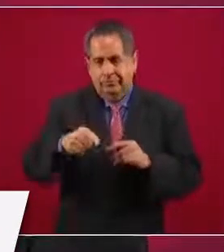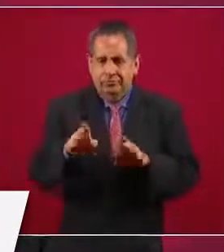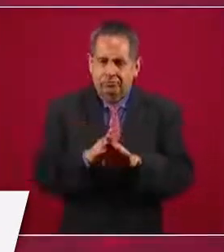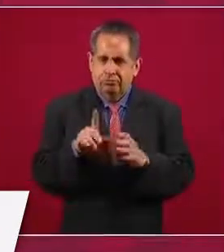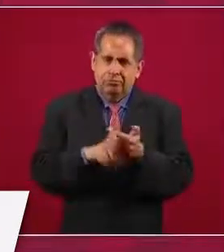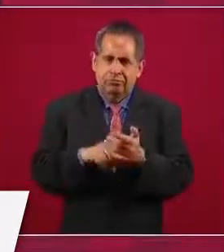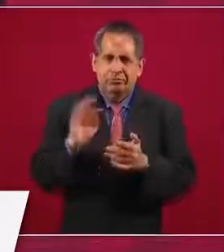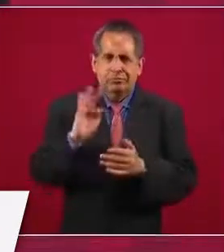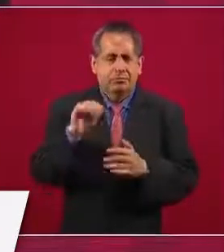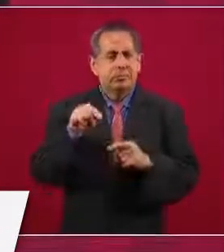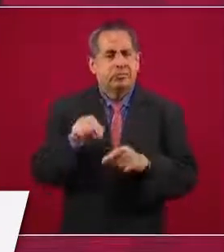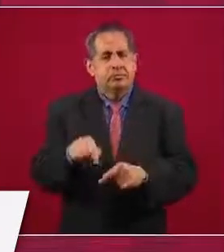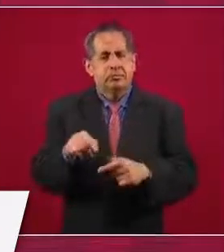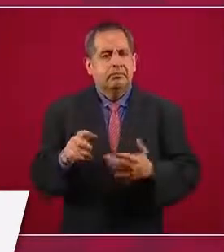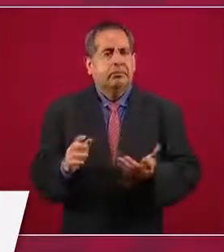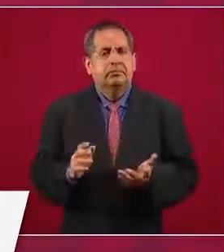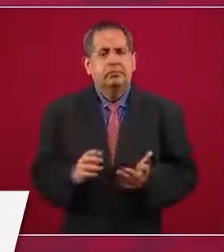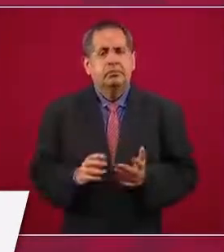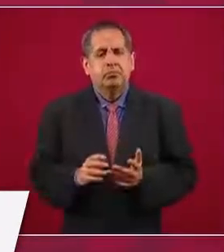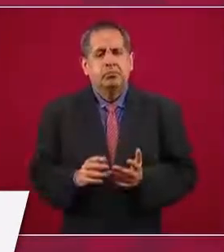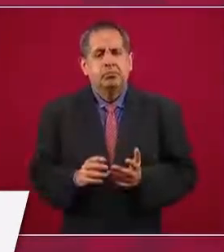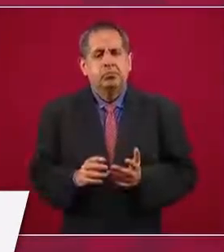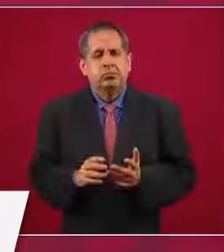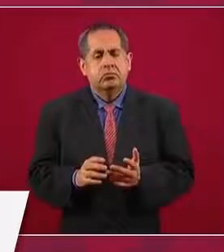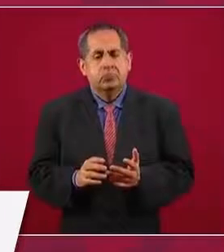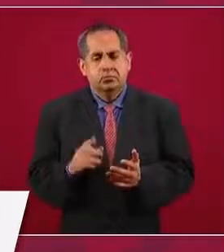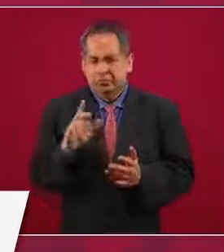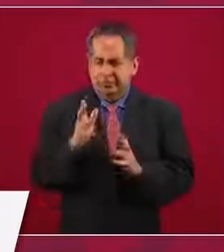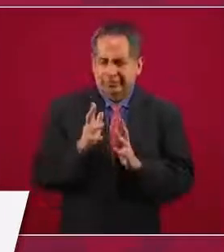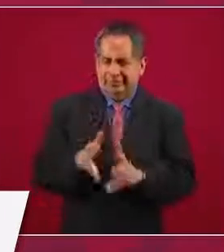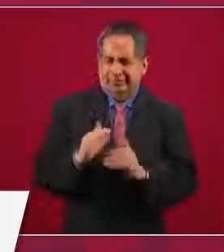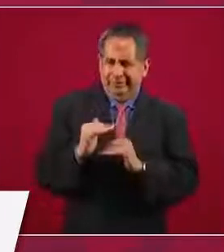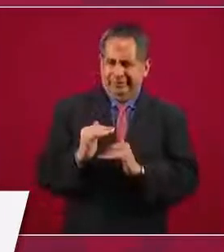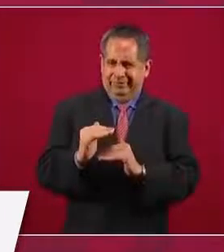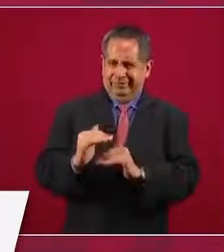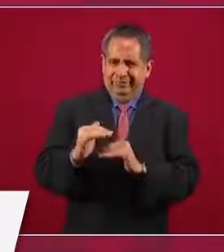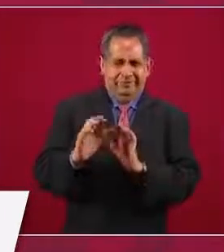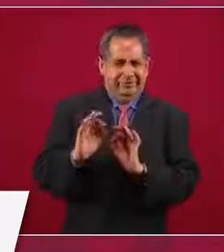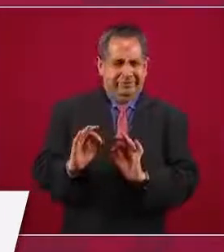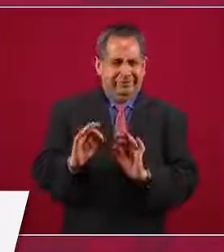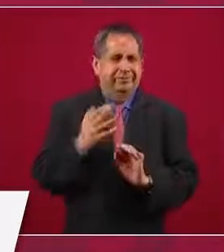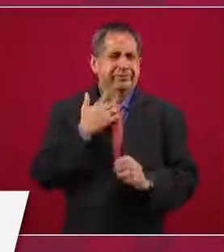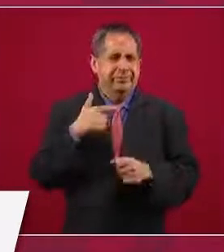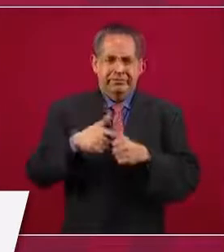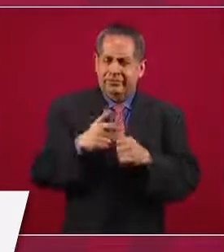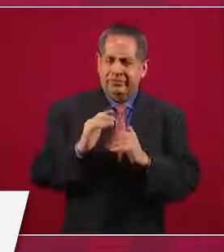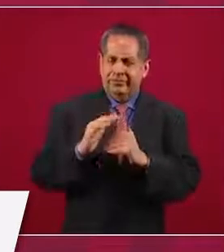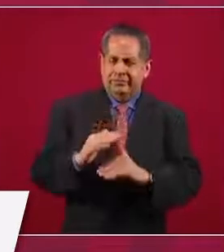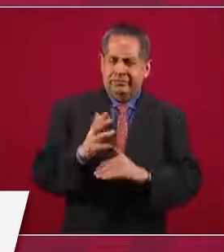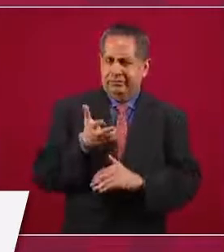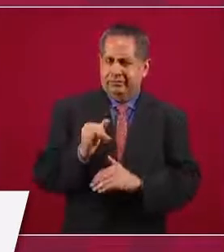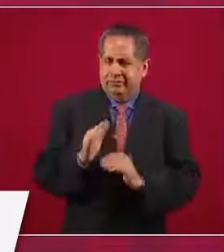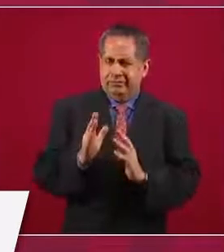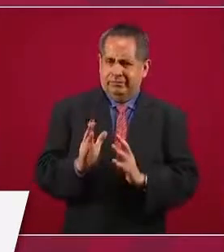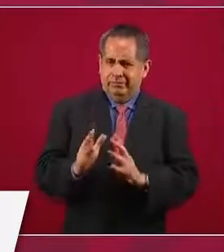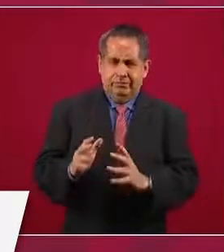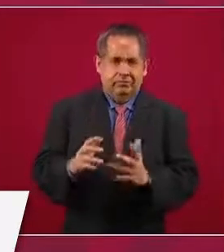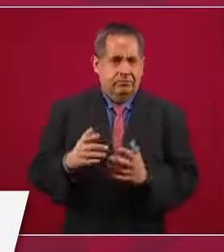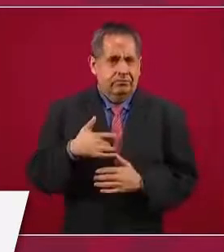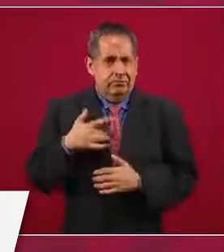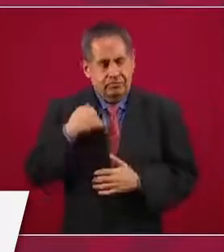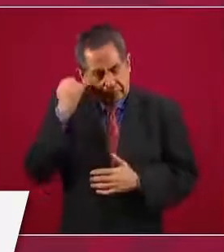decir vamos a mantener el precio de la gasolina yo